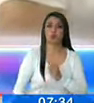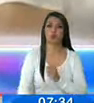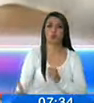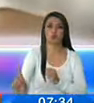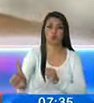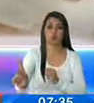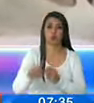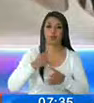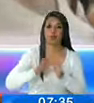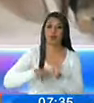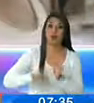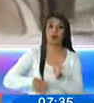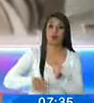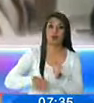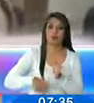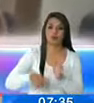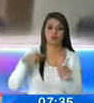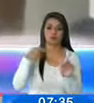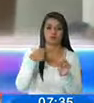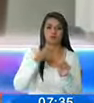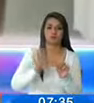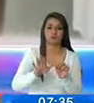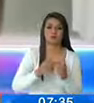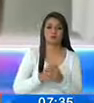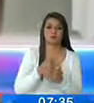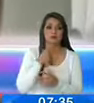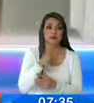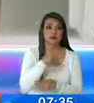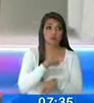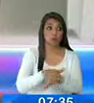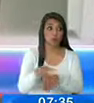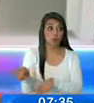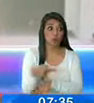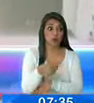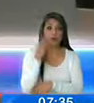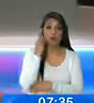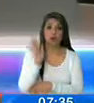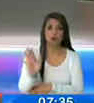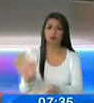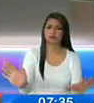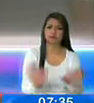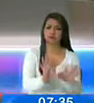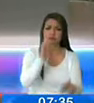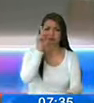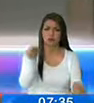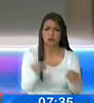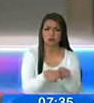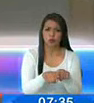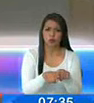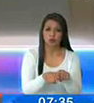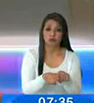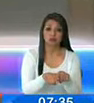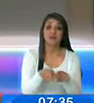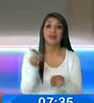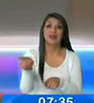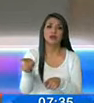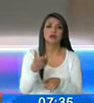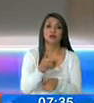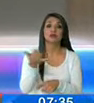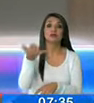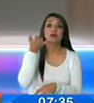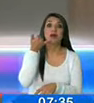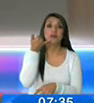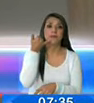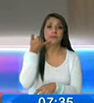los implicados en este hecho, Marcos Espinosa, rechazó la vinculación de Yahaira C. y dijo que para ello se interceptaron sus